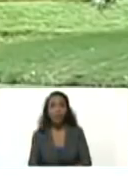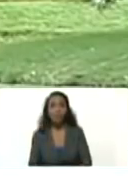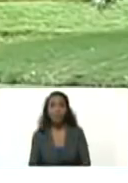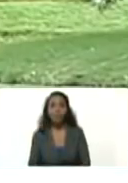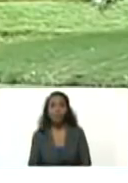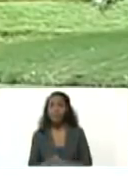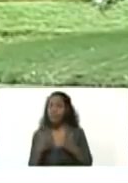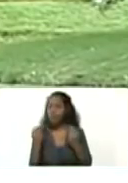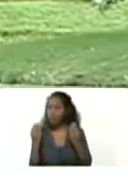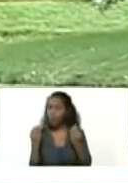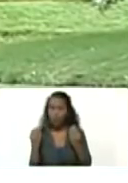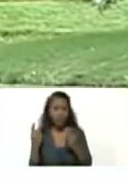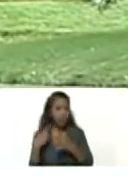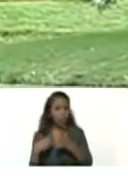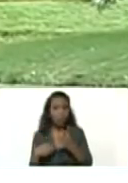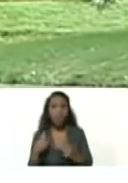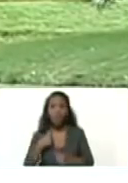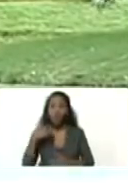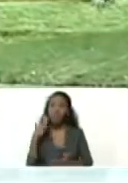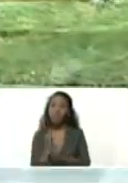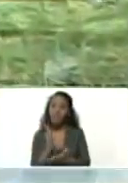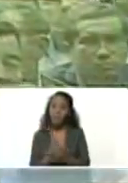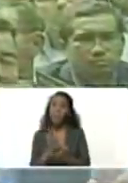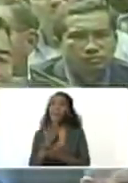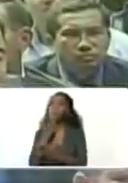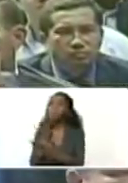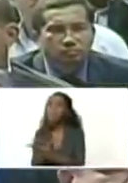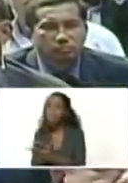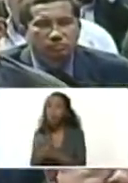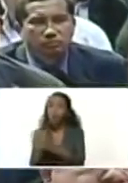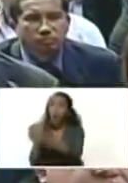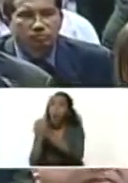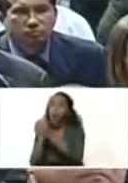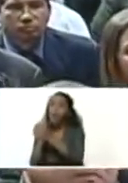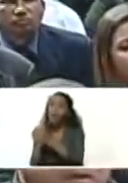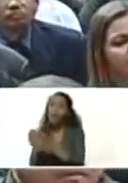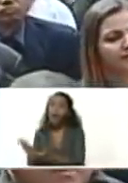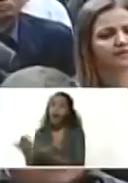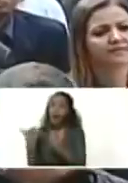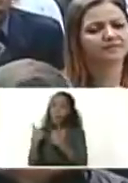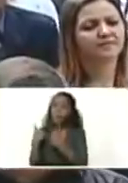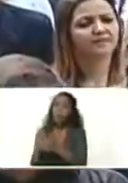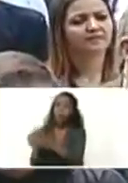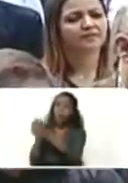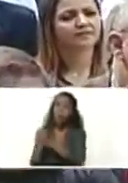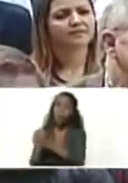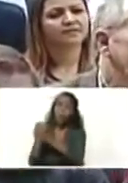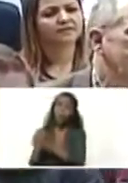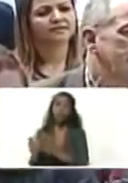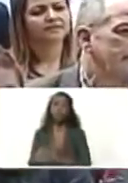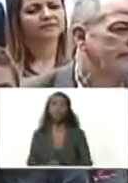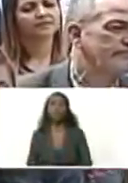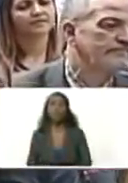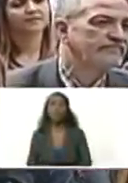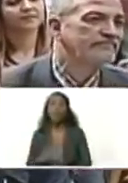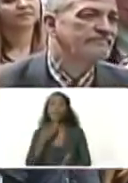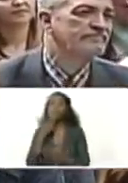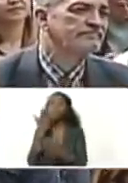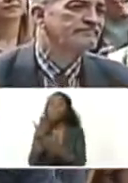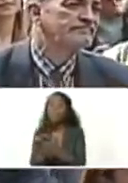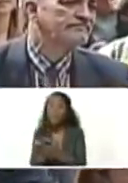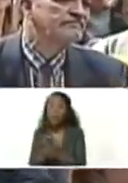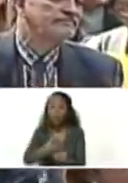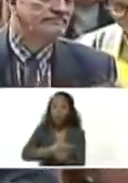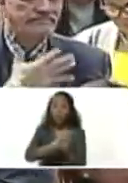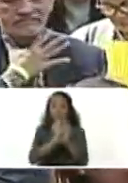Tantas cosas. Yo siempre pido de ustedes sus oraciones y sus bendiciones. Y pido que convirtamos